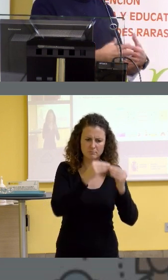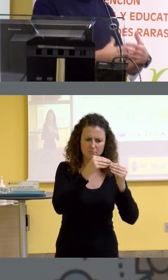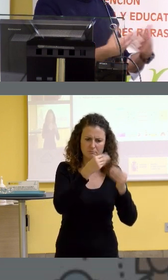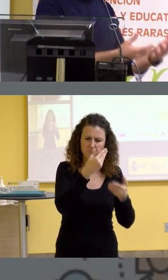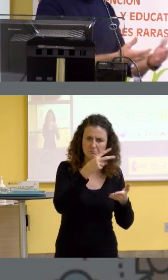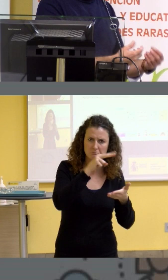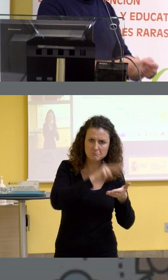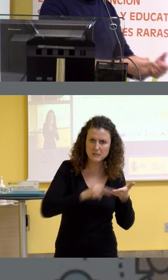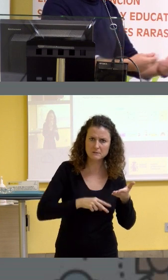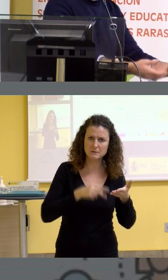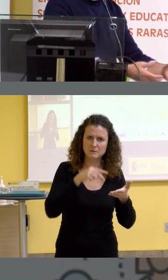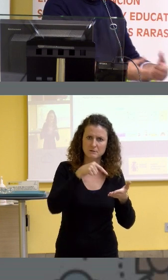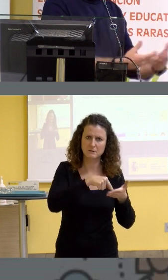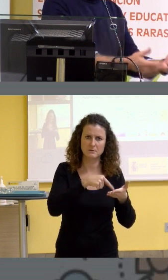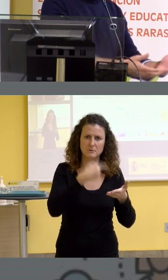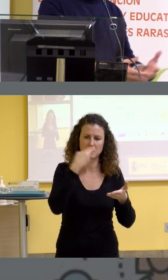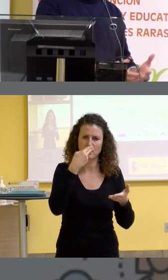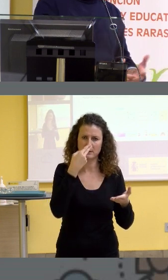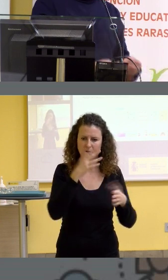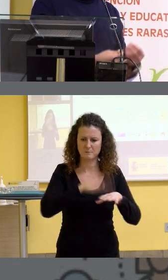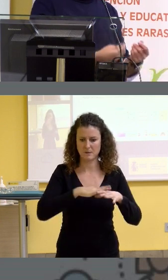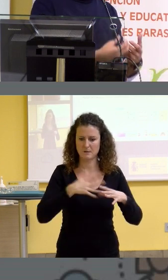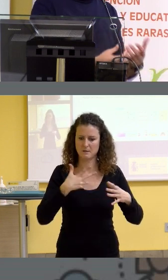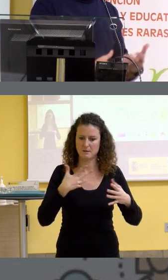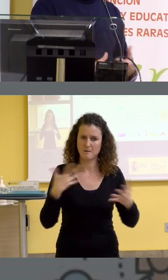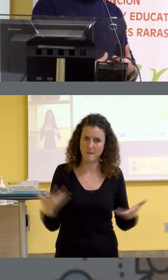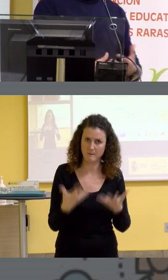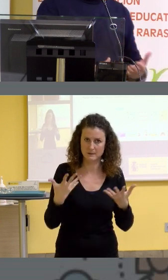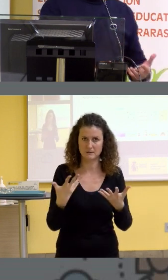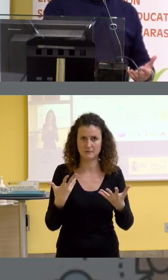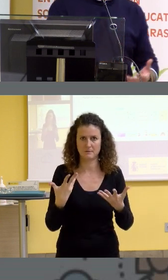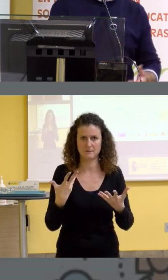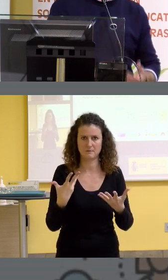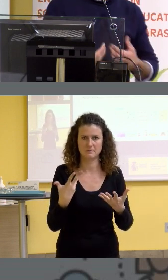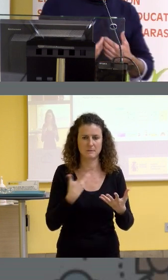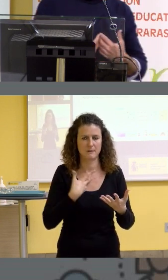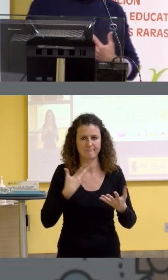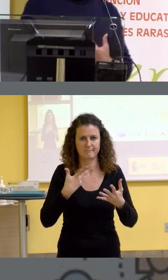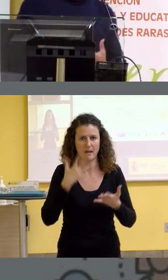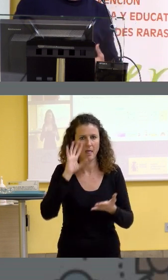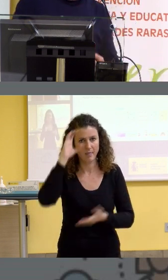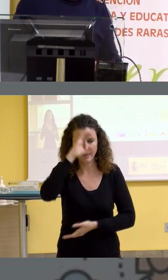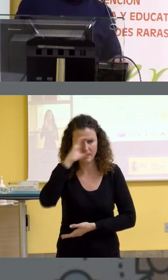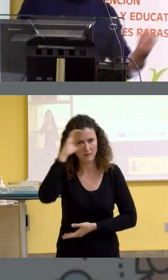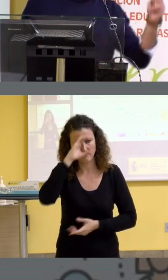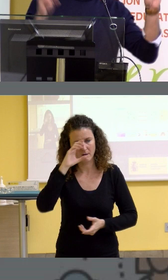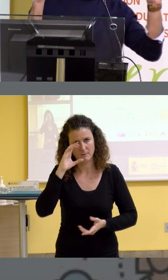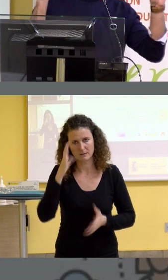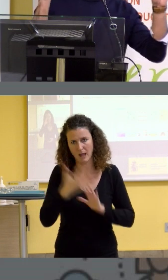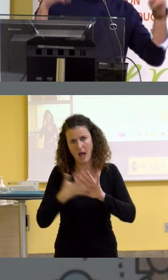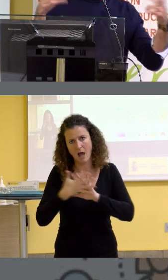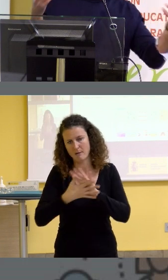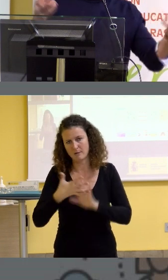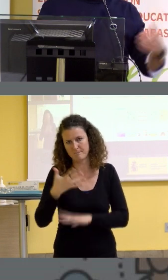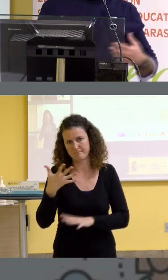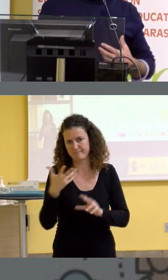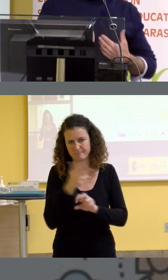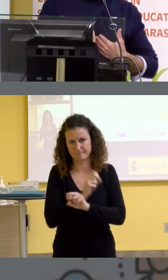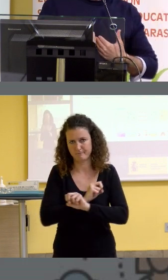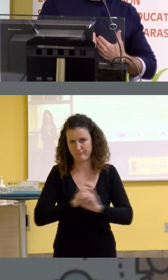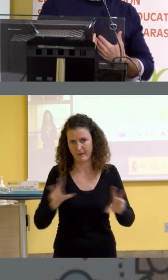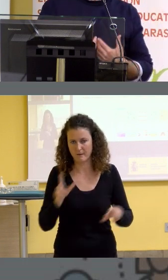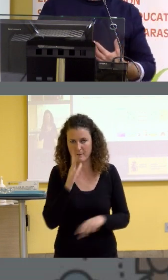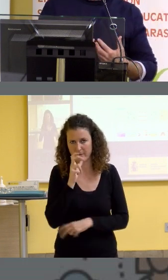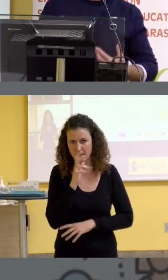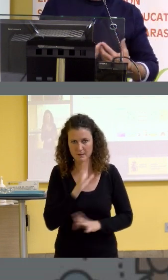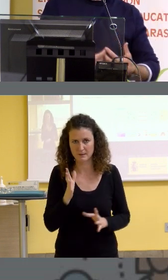con un interés en, vamos, que esto funciona. Pero metodológicamente son un desastre. Y nosotros no podemos recetar cosas, o al